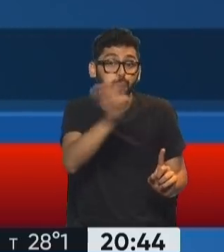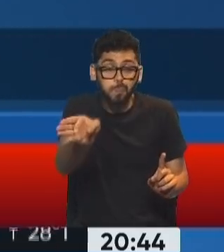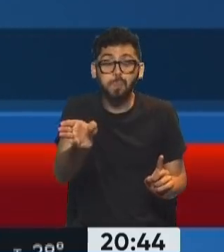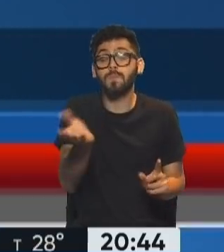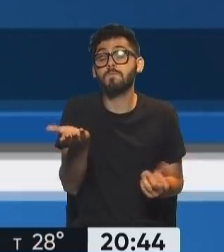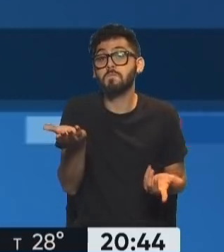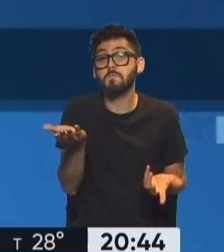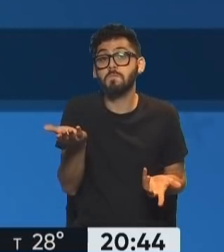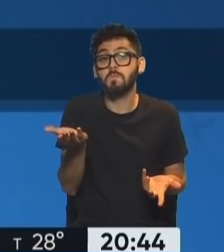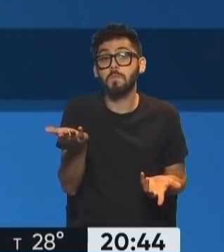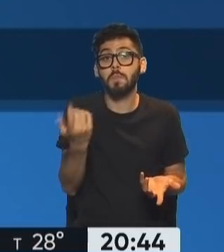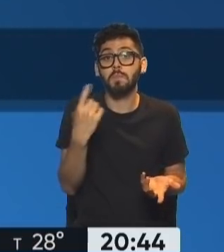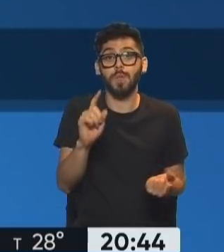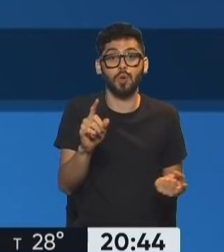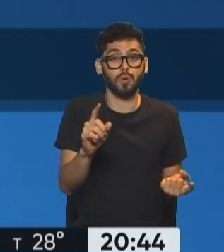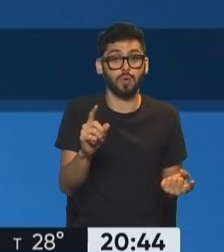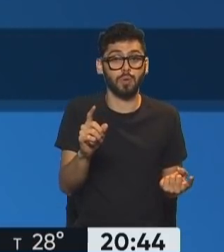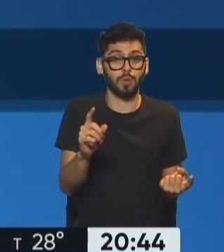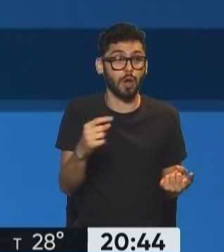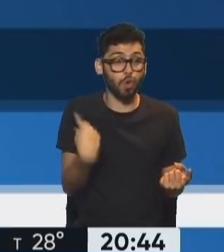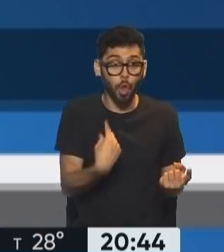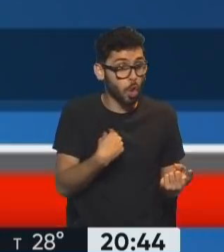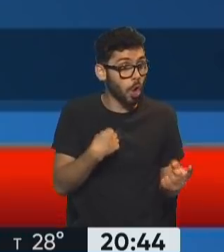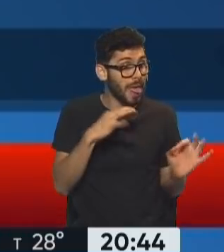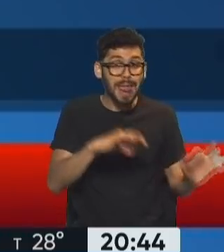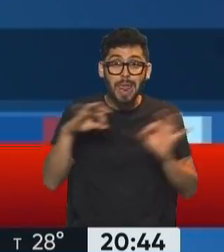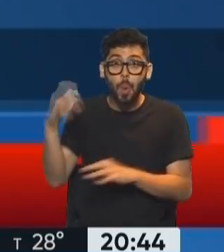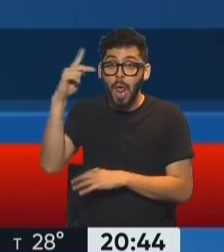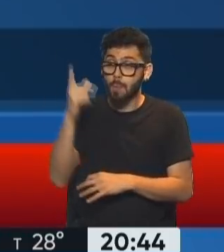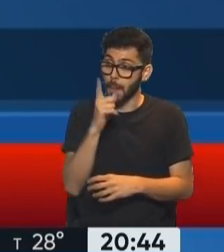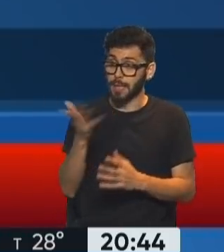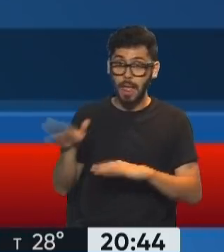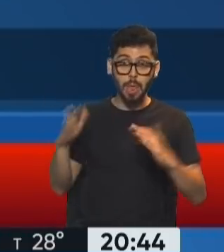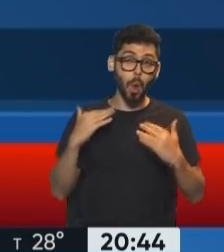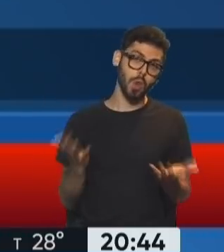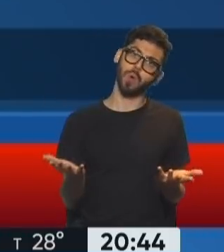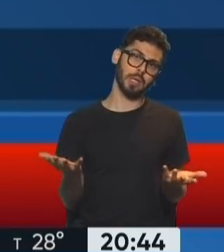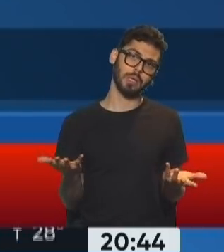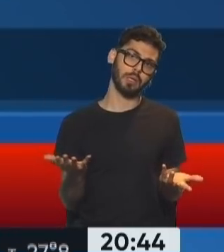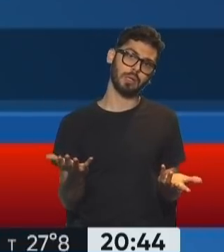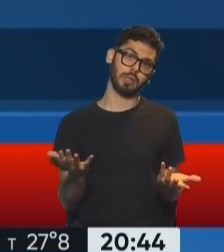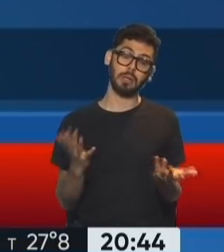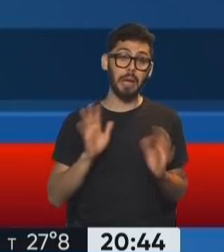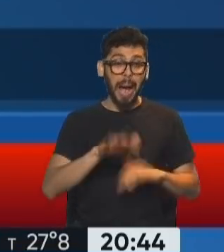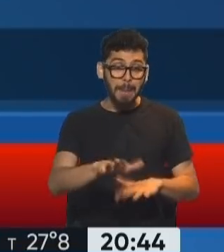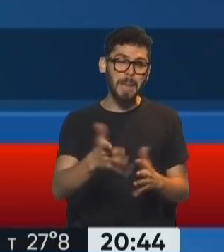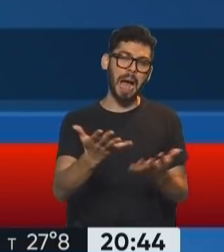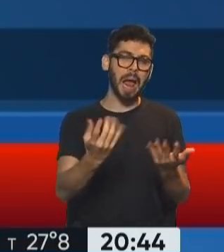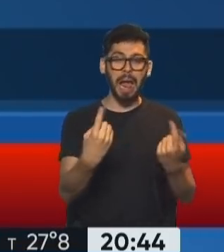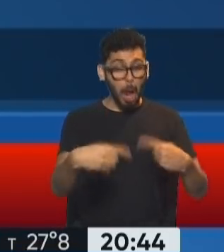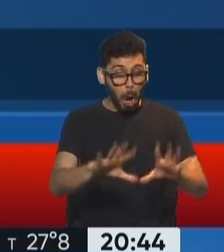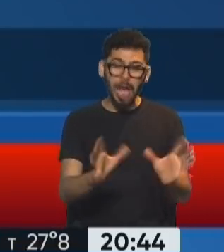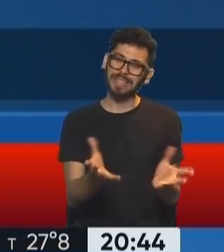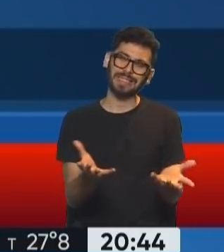me parece es que en espejo hagamos lo que hacía el kirchnerismo, ¿no? Porque parece que somos iguales. Marchas y estas cosas, yo